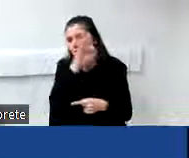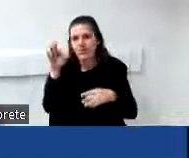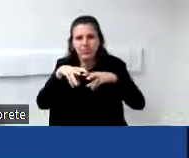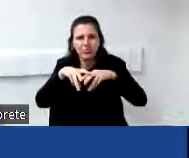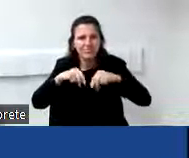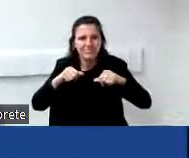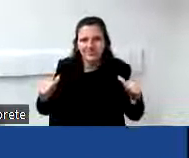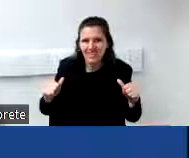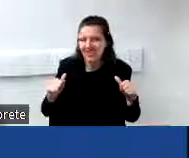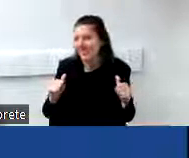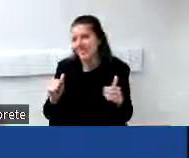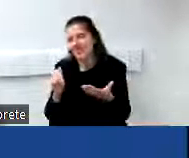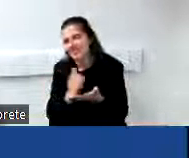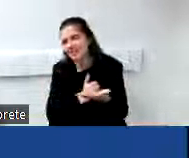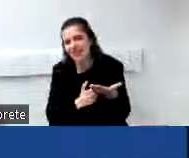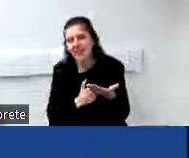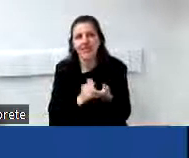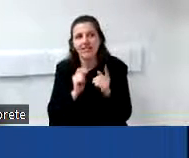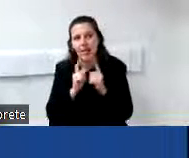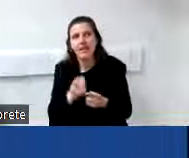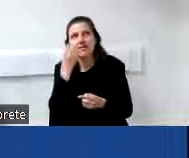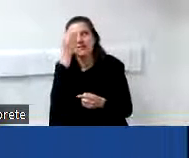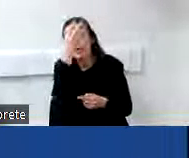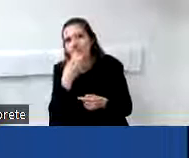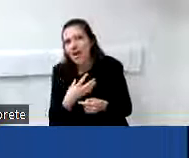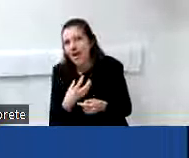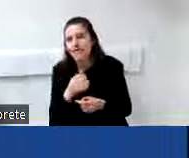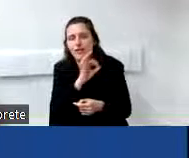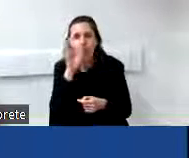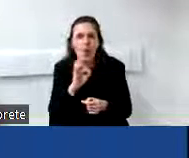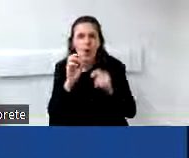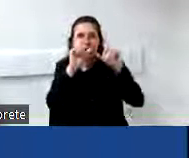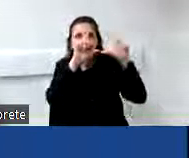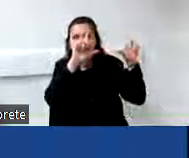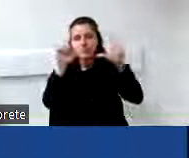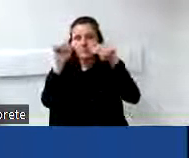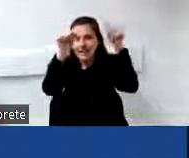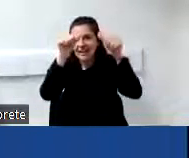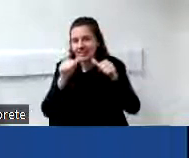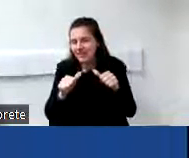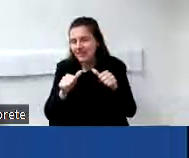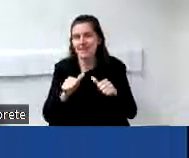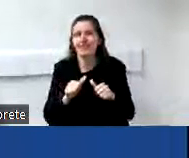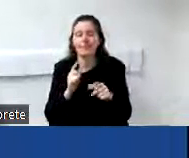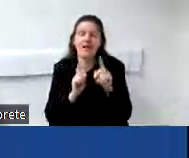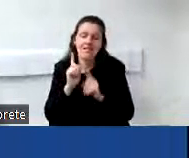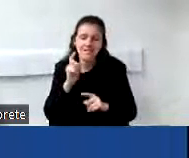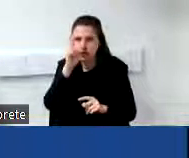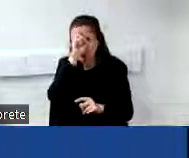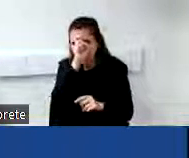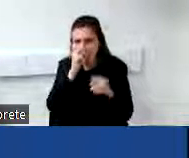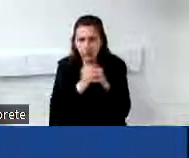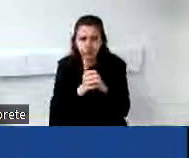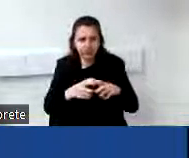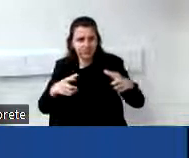hay señalizaciones o no. ¿Tá? Es como, bueno, los centros de salud muchas veces son muy grandes, ¿tá? Y bueno, de qué forma